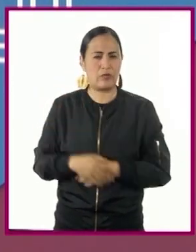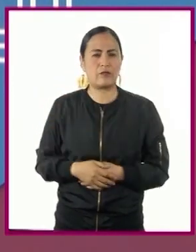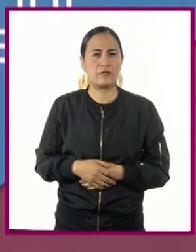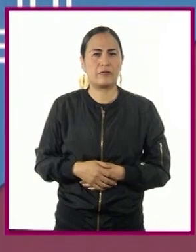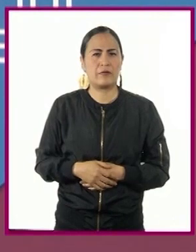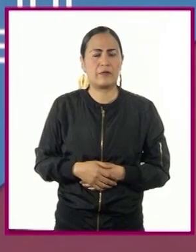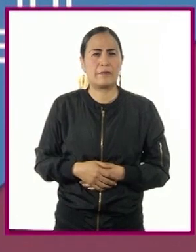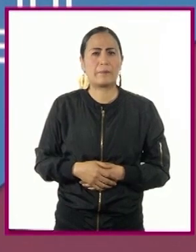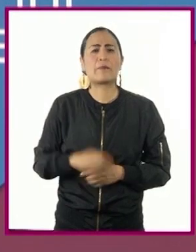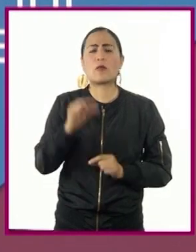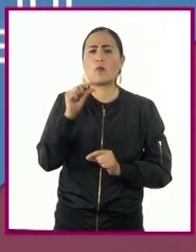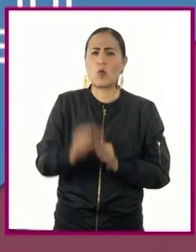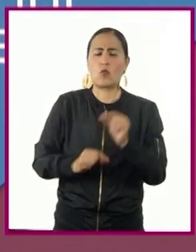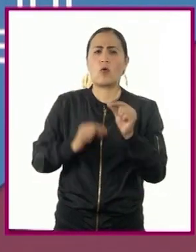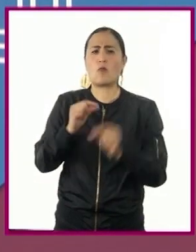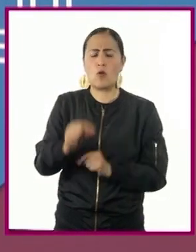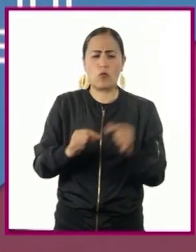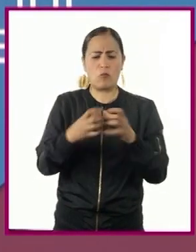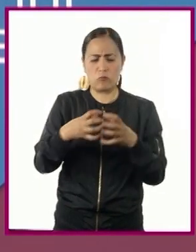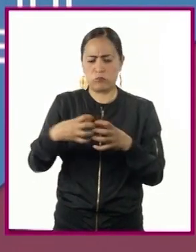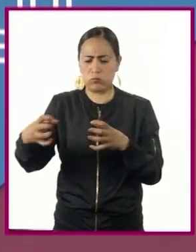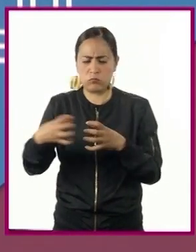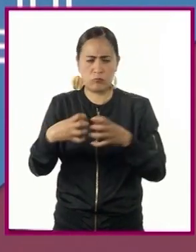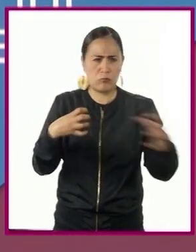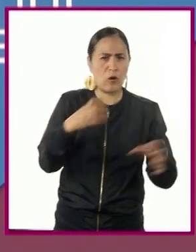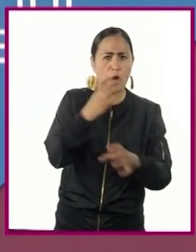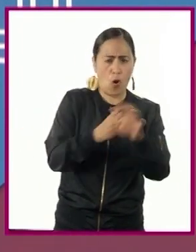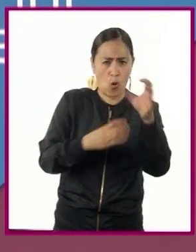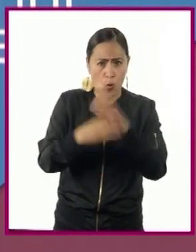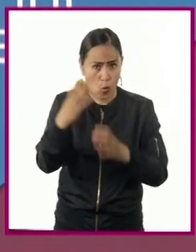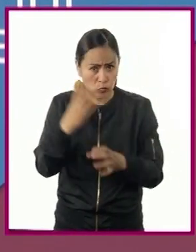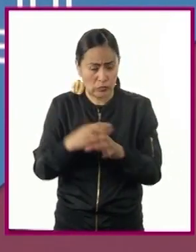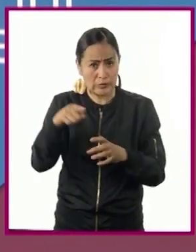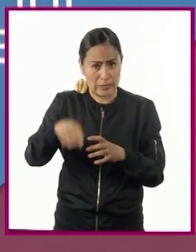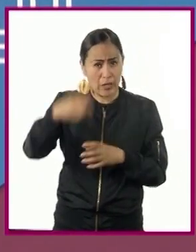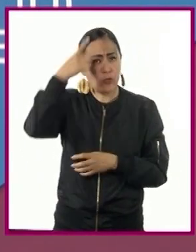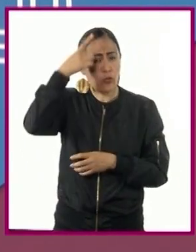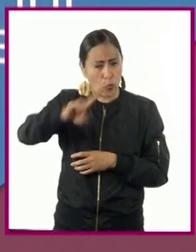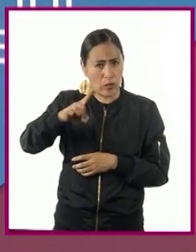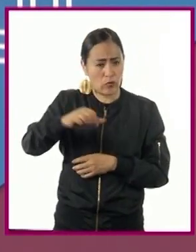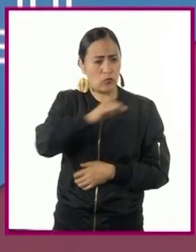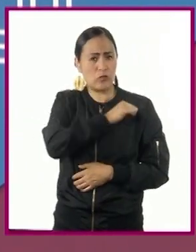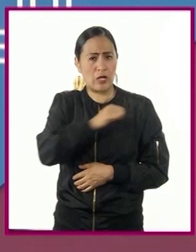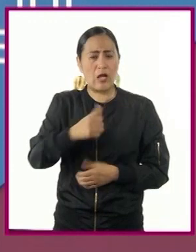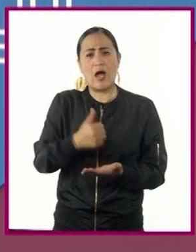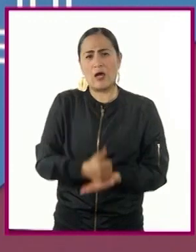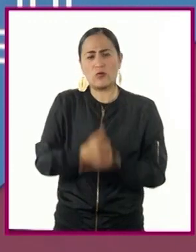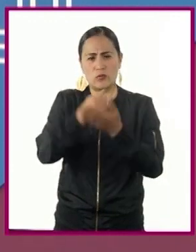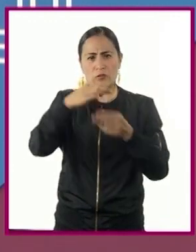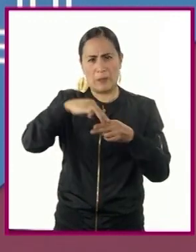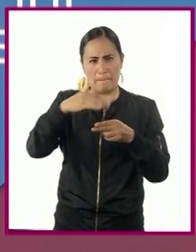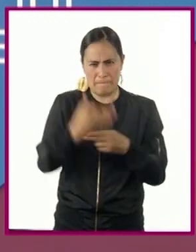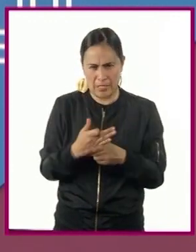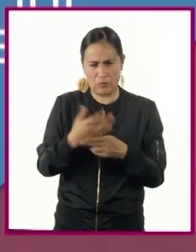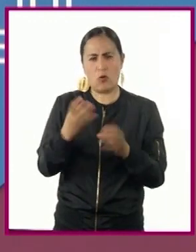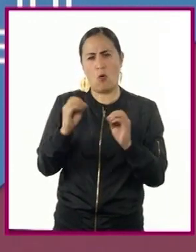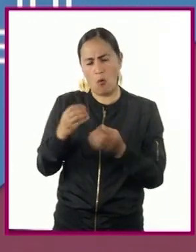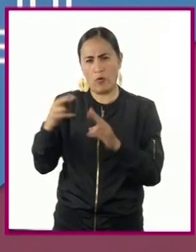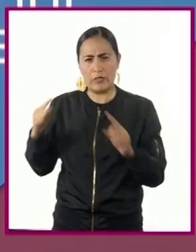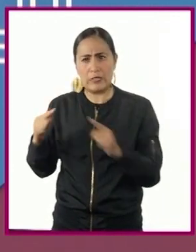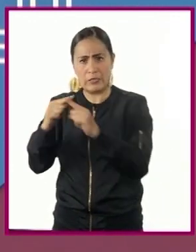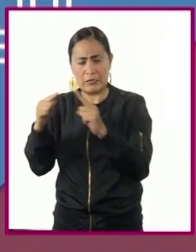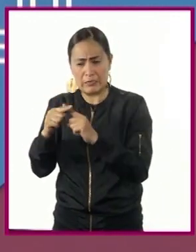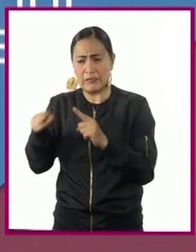proceso de desamortización para que los bienes inmuebles que eran propiedad de los ayuntamientos o la iglesia y no sirvieran para el cumplimiento de